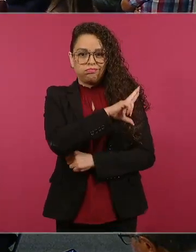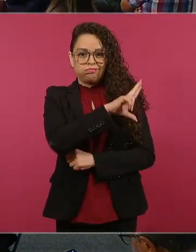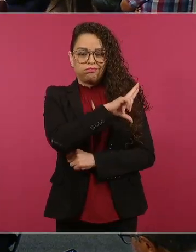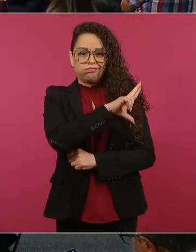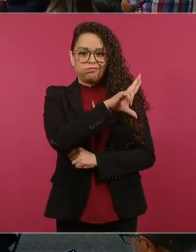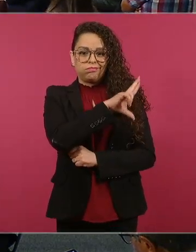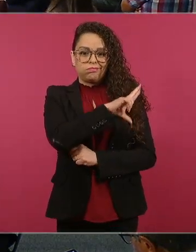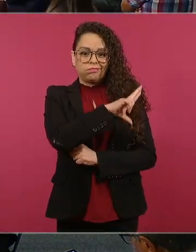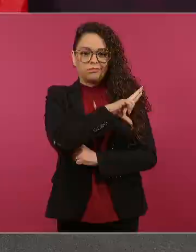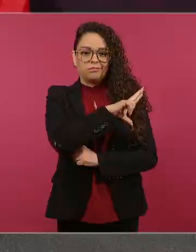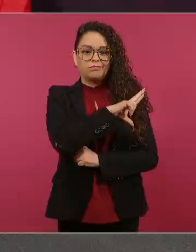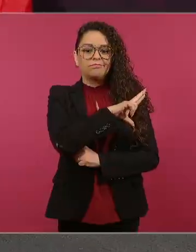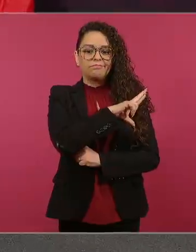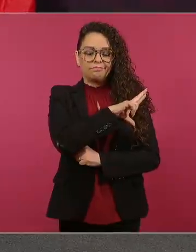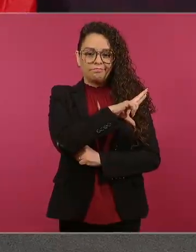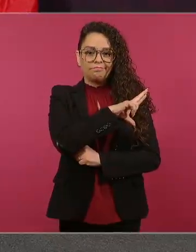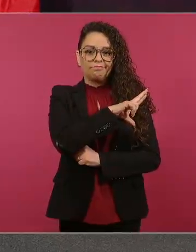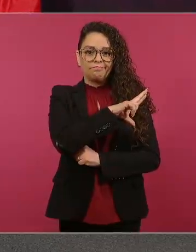es